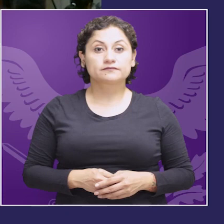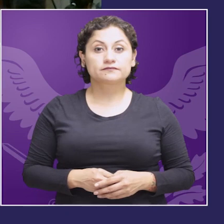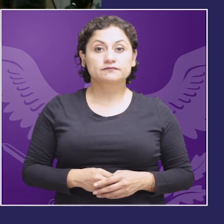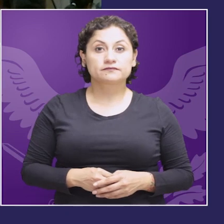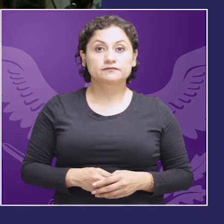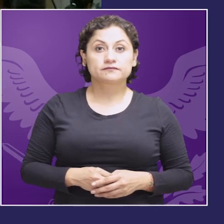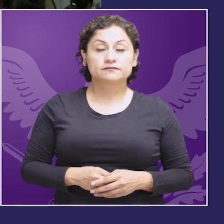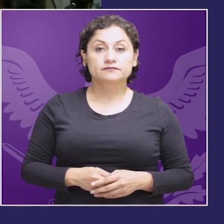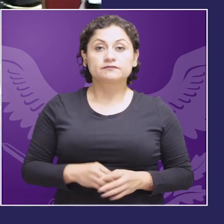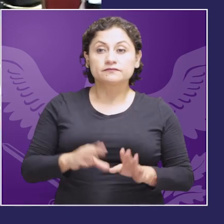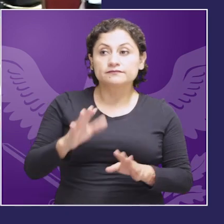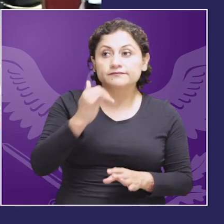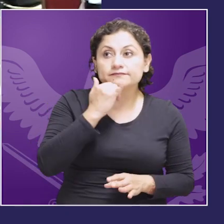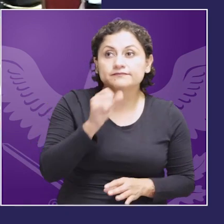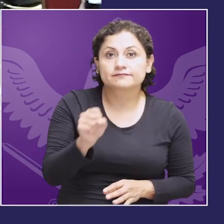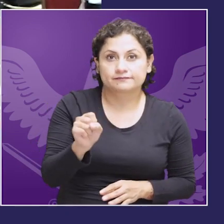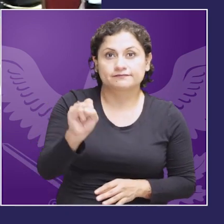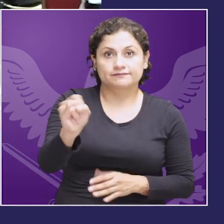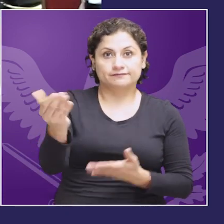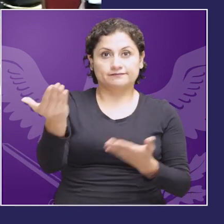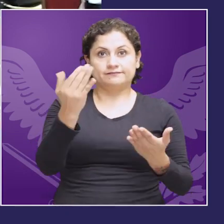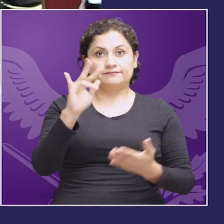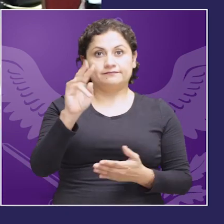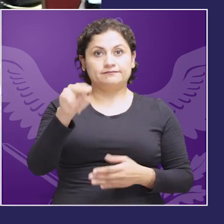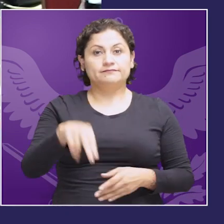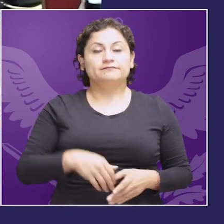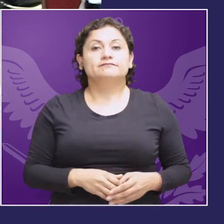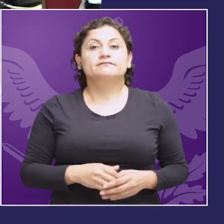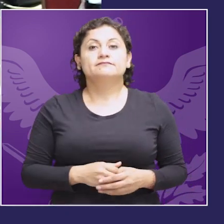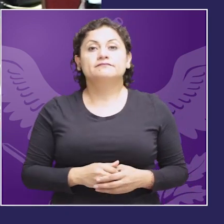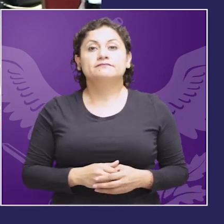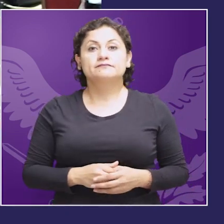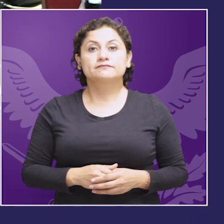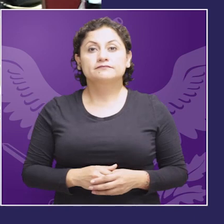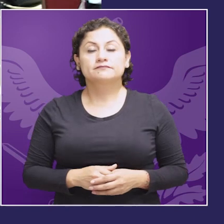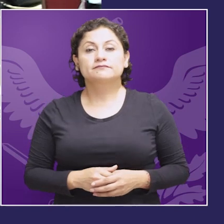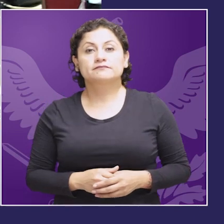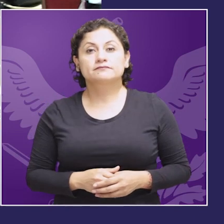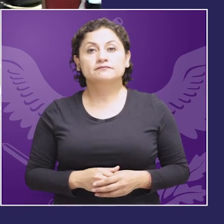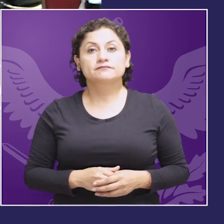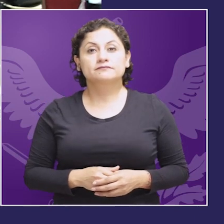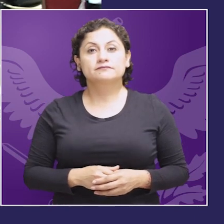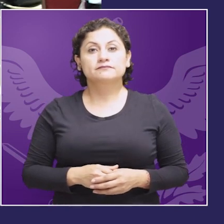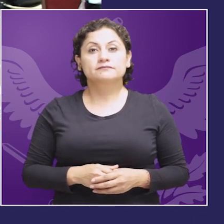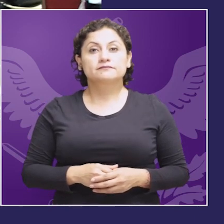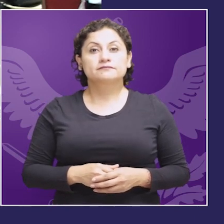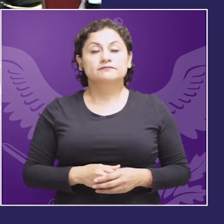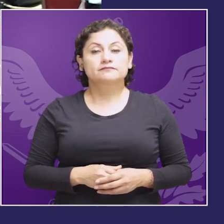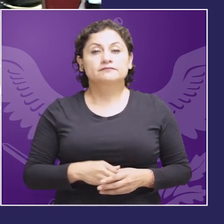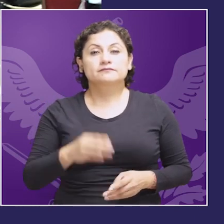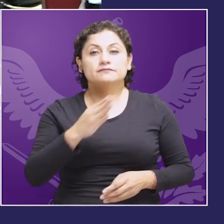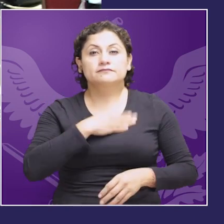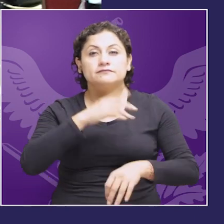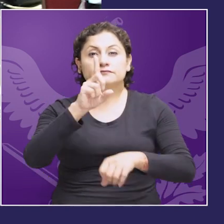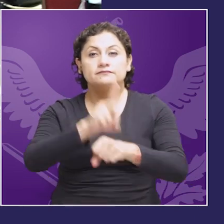No importa. Bueno, buenos días. Muchísimas gracias por las exposiciones muy interesantes. Hay